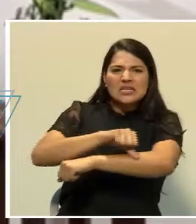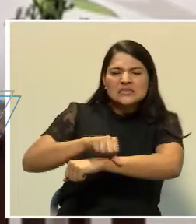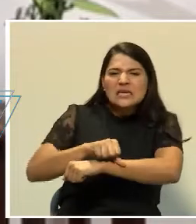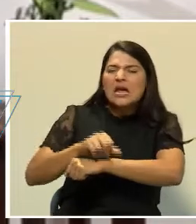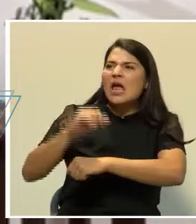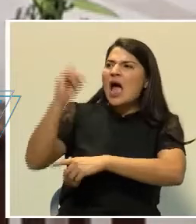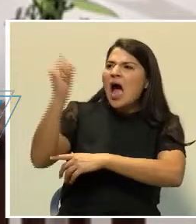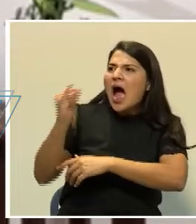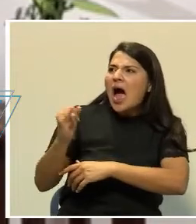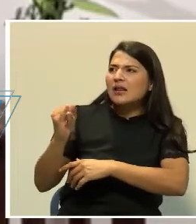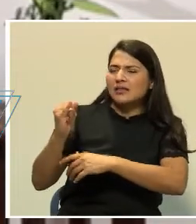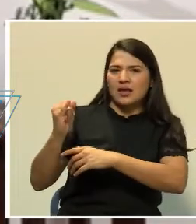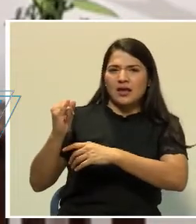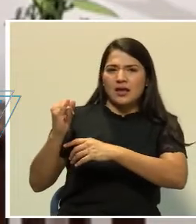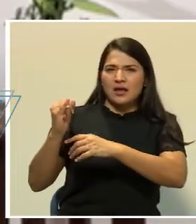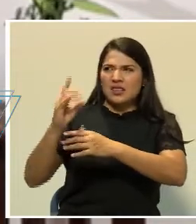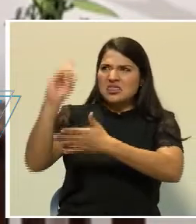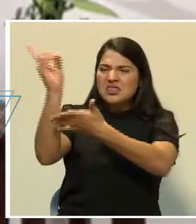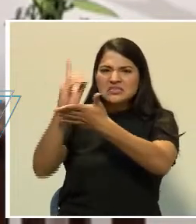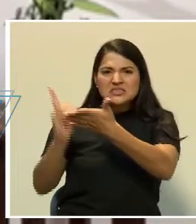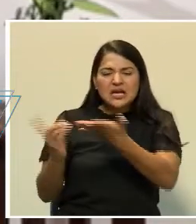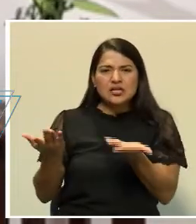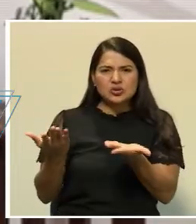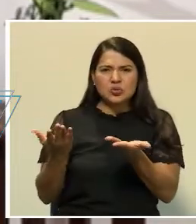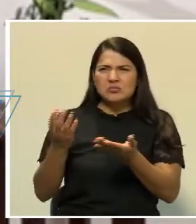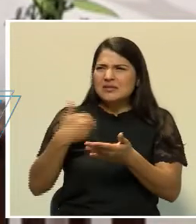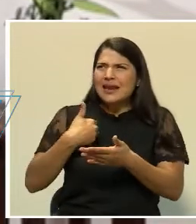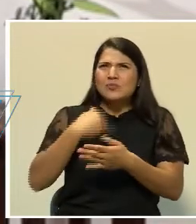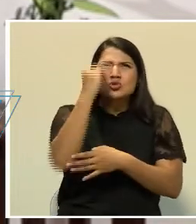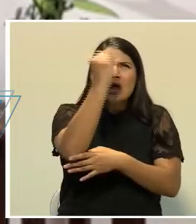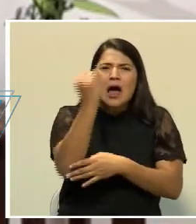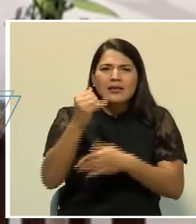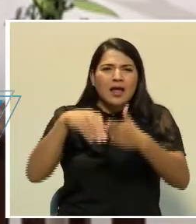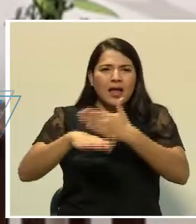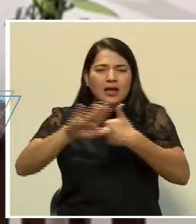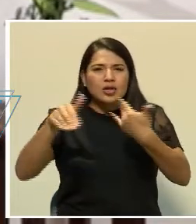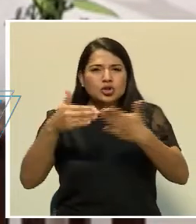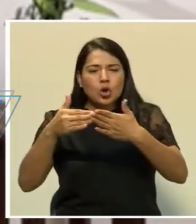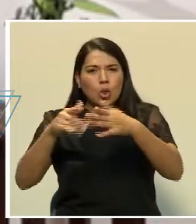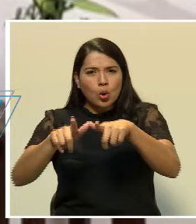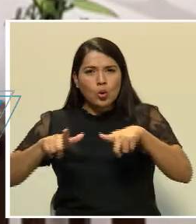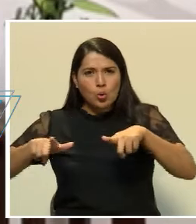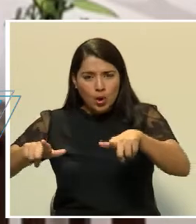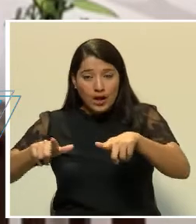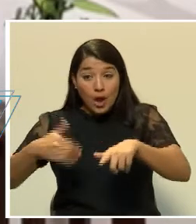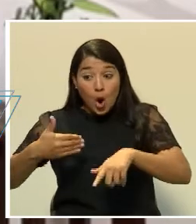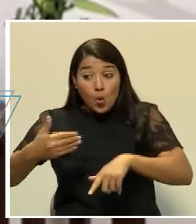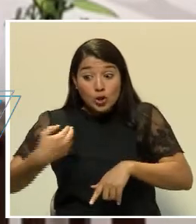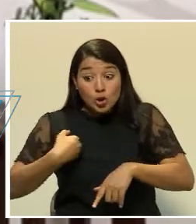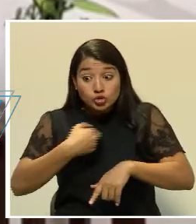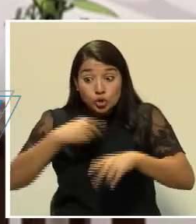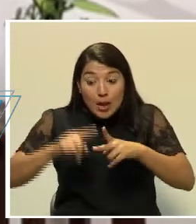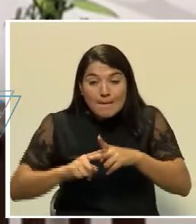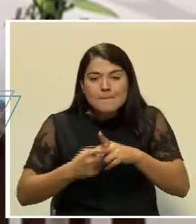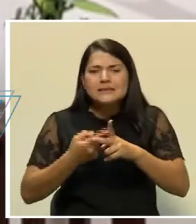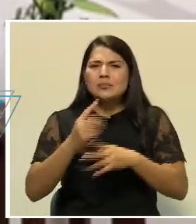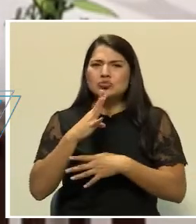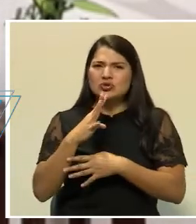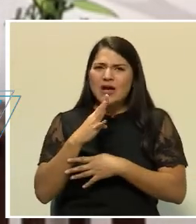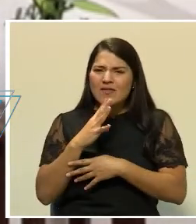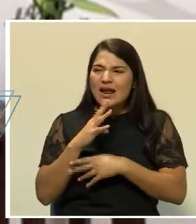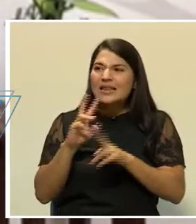artesanía, en el diseño de un espacio. Hay arte en todas partes. Y pues cuando ya empezamos a hablar de temas